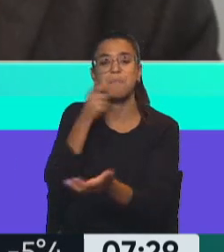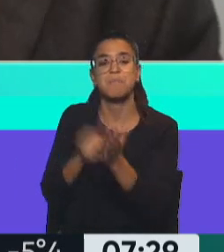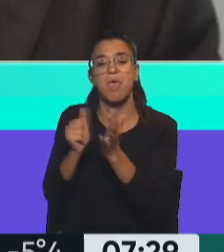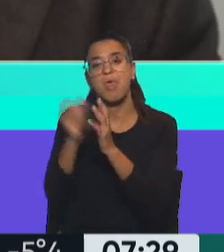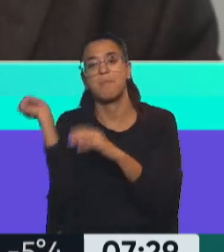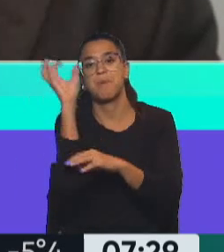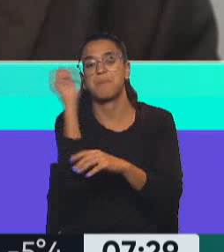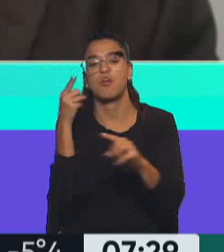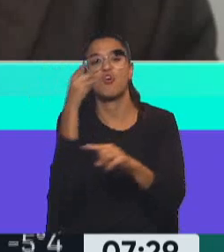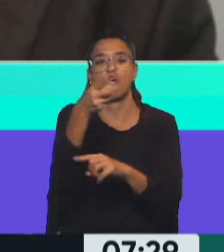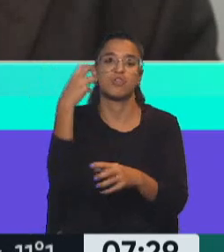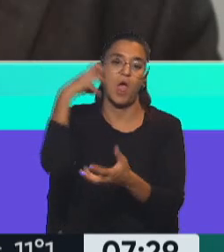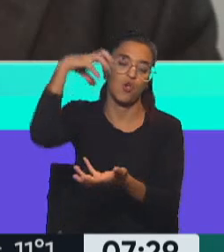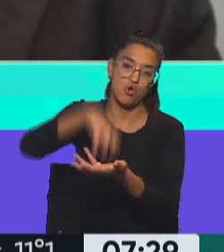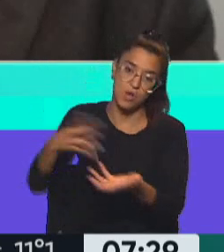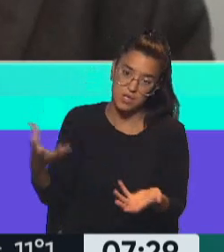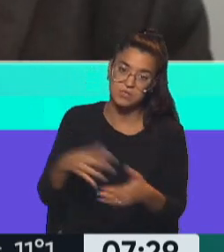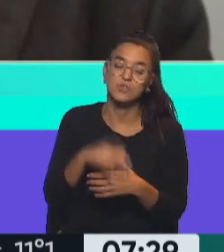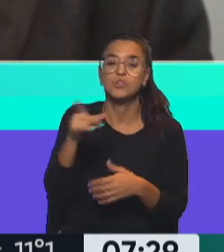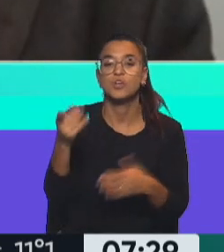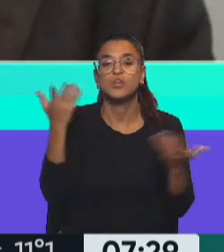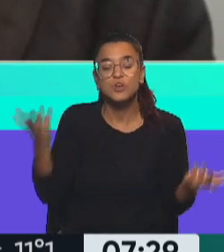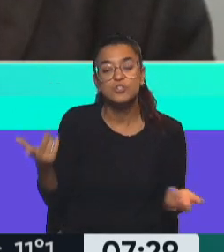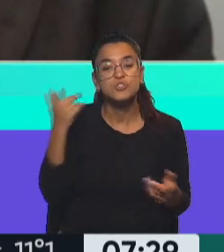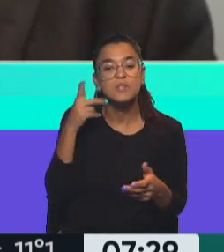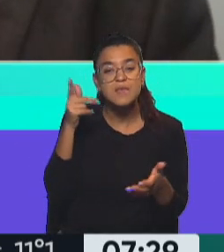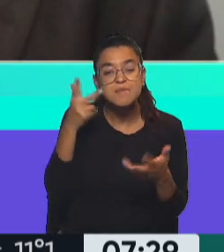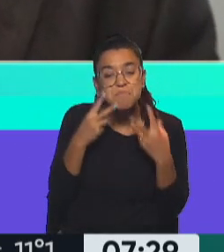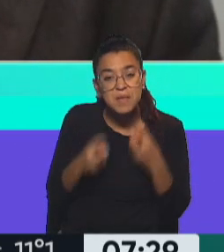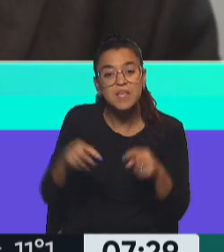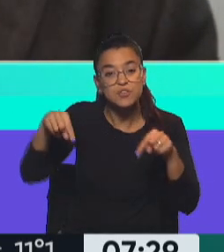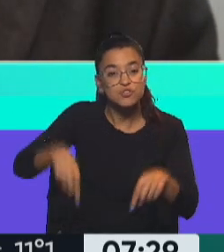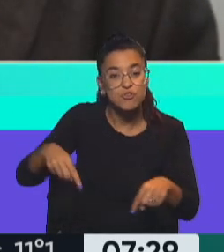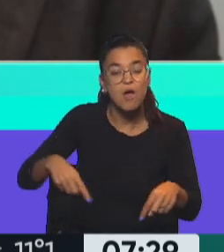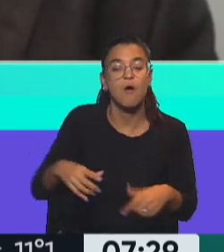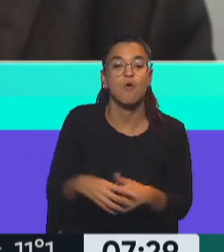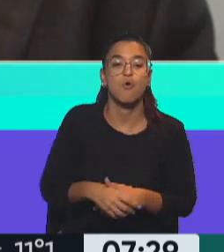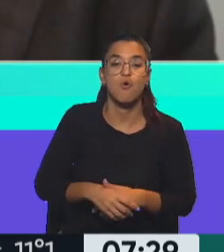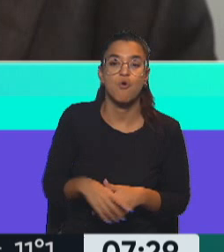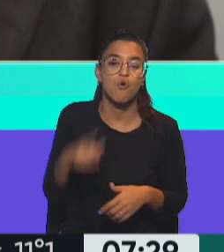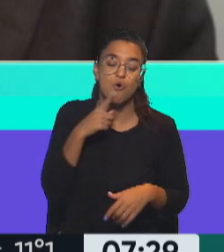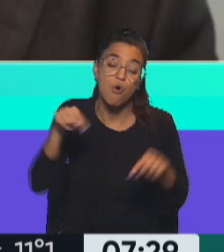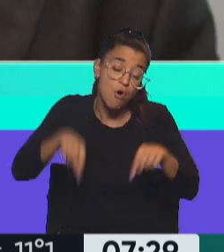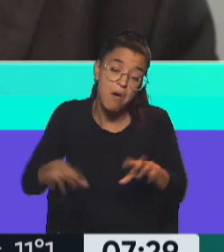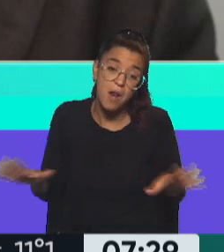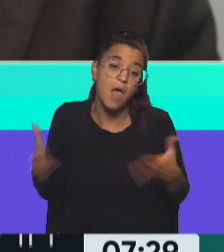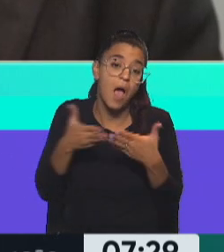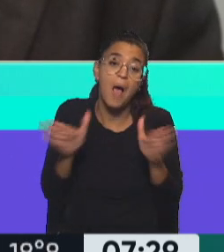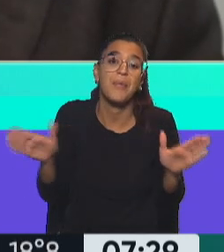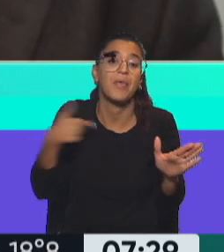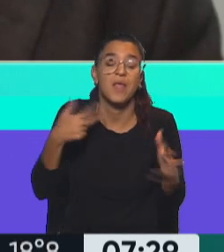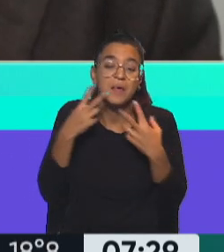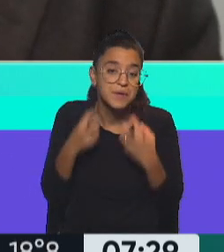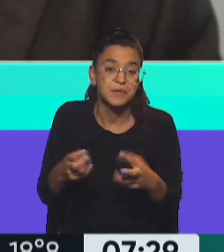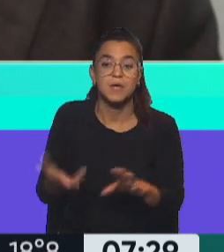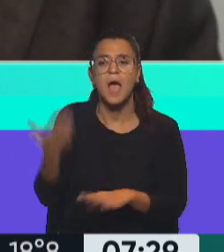piedras contra el Congreso, con lo cual la hipótesis de investigación está todavía completamente abierta.